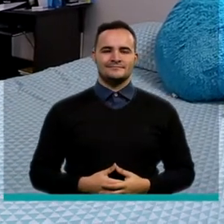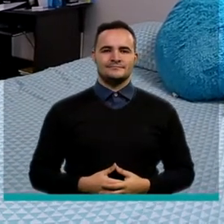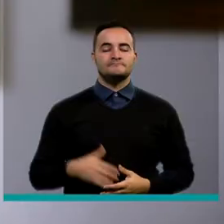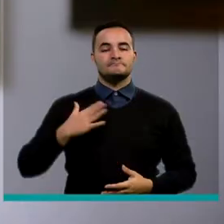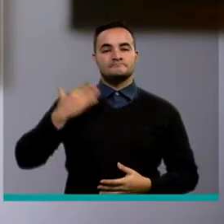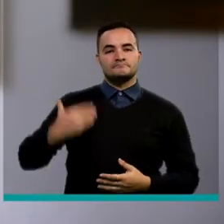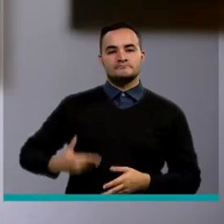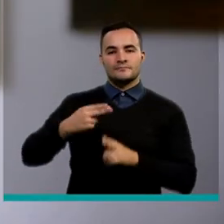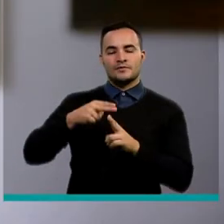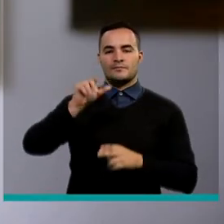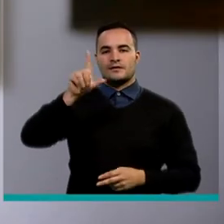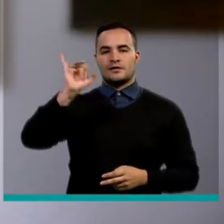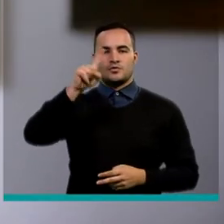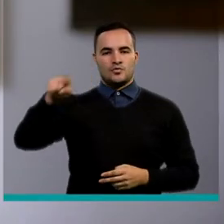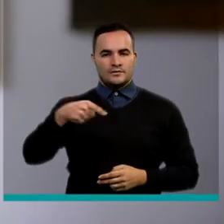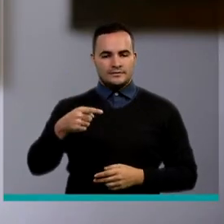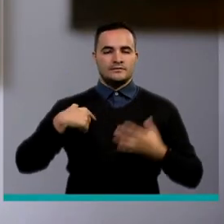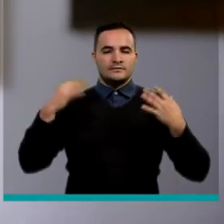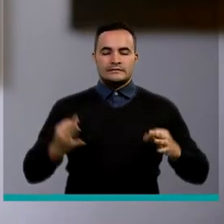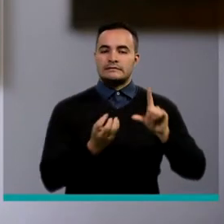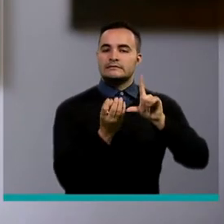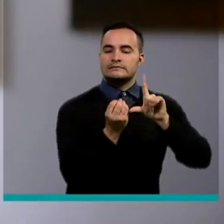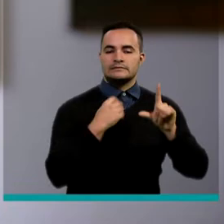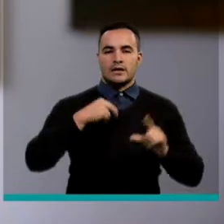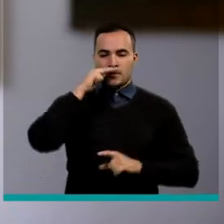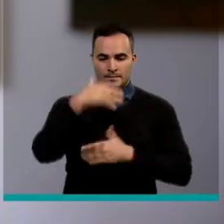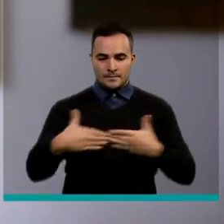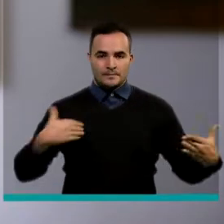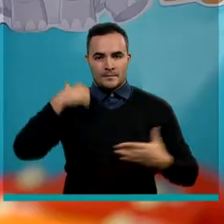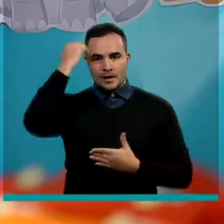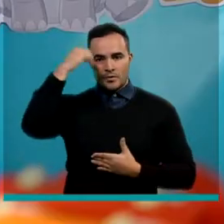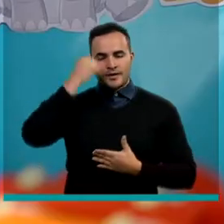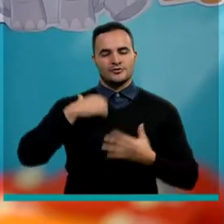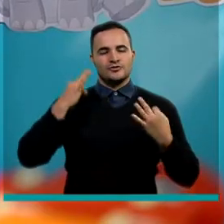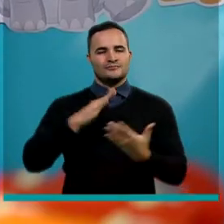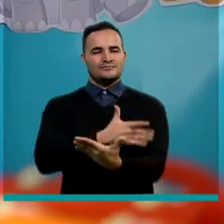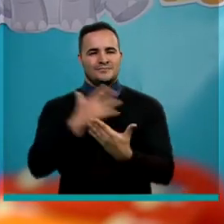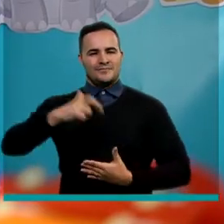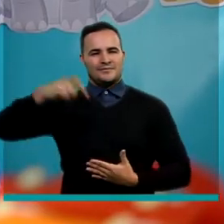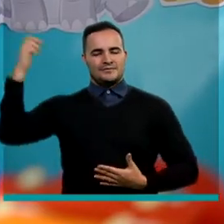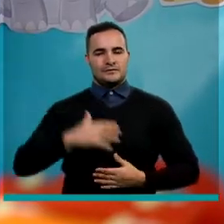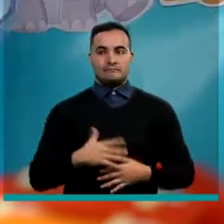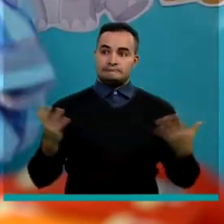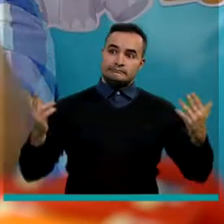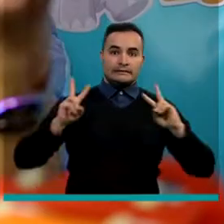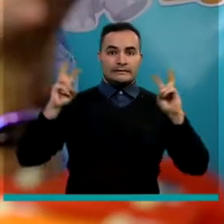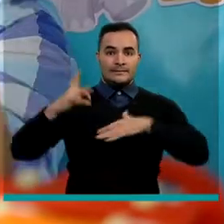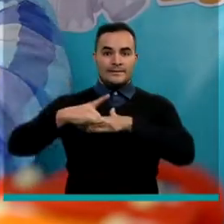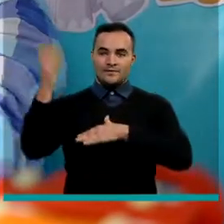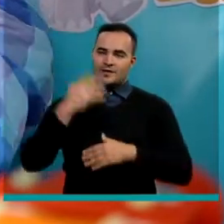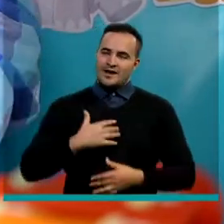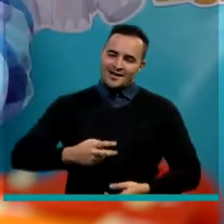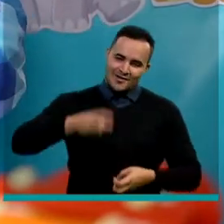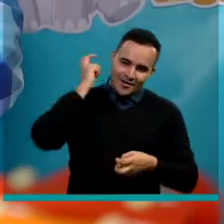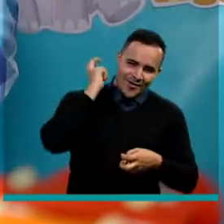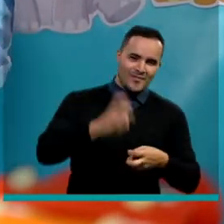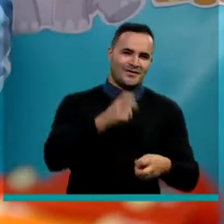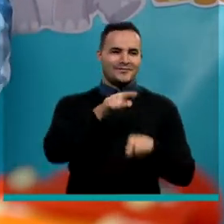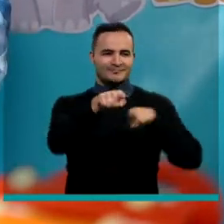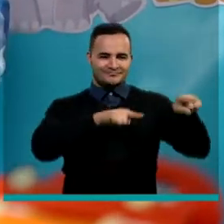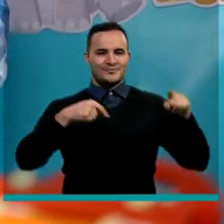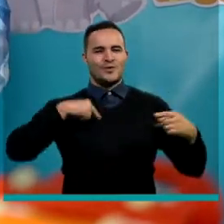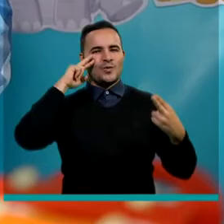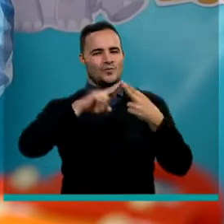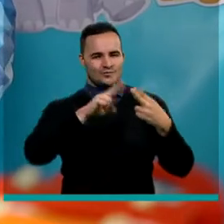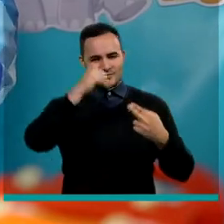Mi nombre es Luis Armando Quiroz, soy licenciado en pedagogía infantil y soy músico profesional. El tema de la virtualidad ha sido muy complicado para muchos profesores